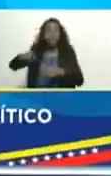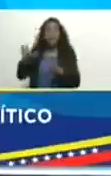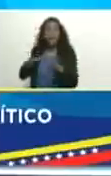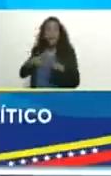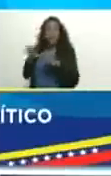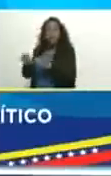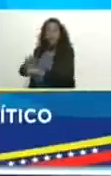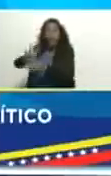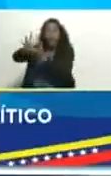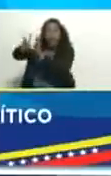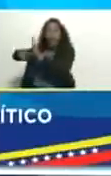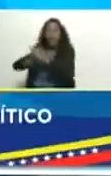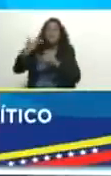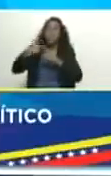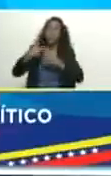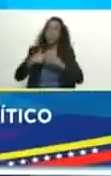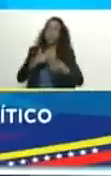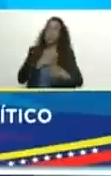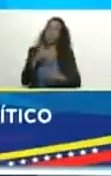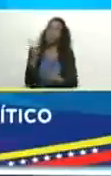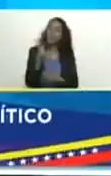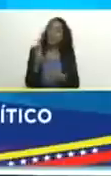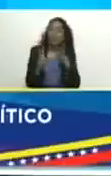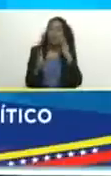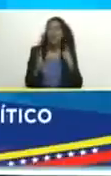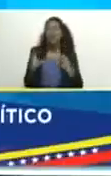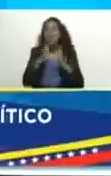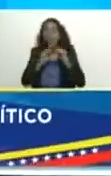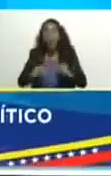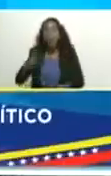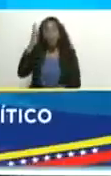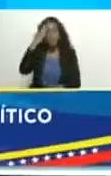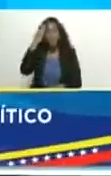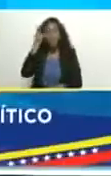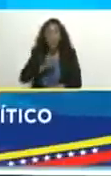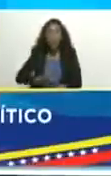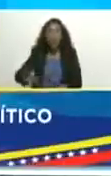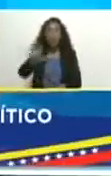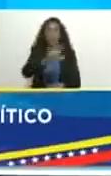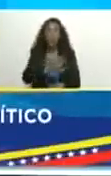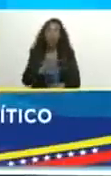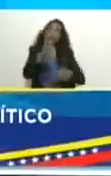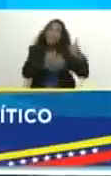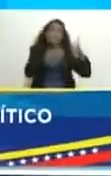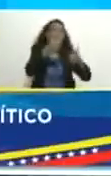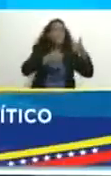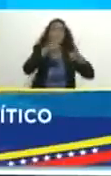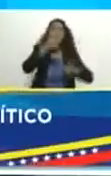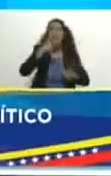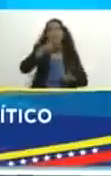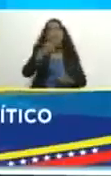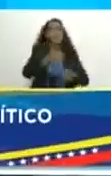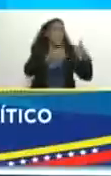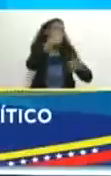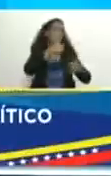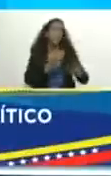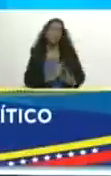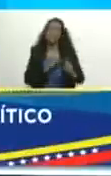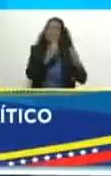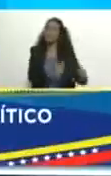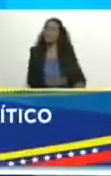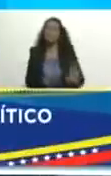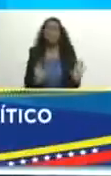quiere robarse el petróleo venezolano. Y toda Venezuela, independientemente de cómo piense, independientemente de su postura